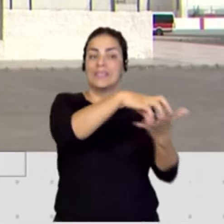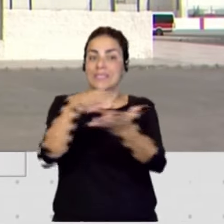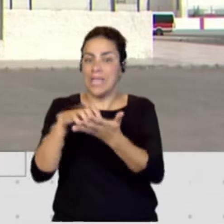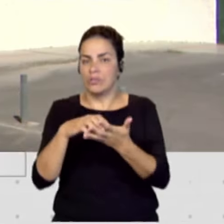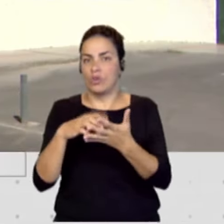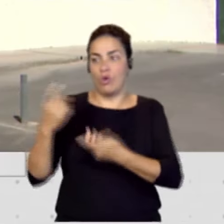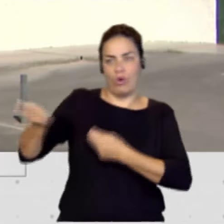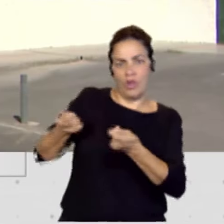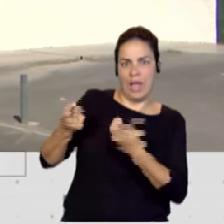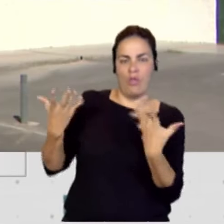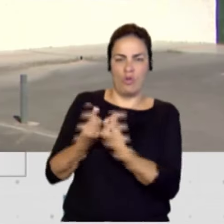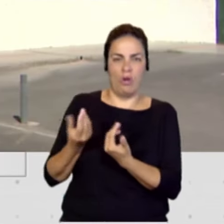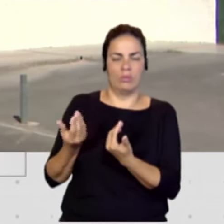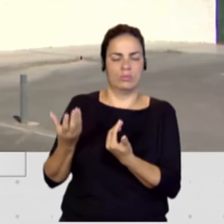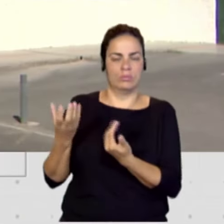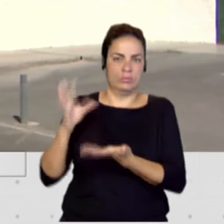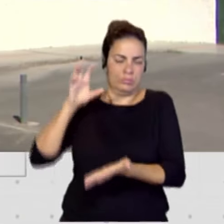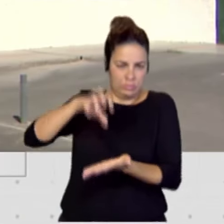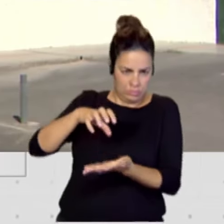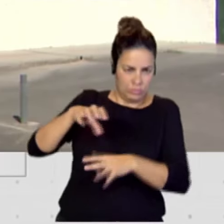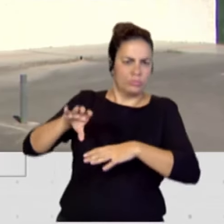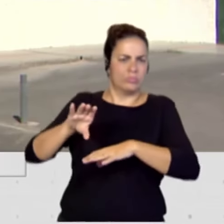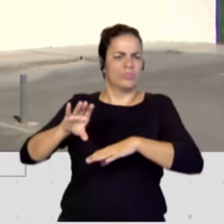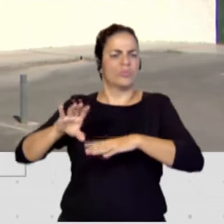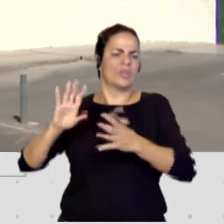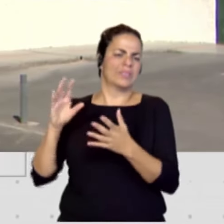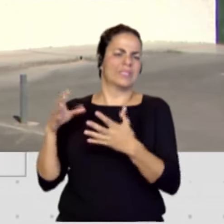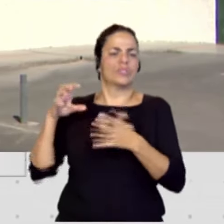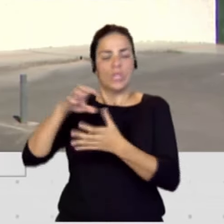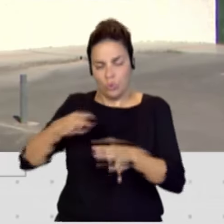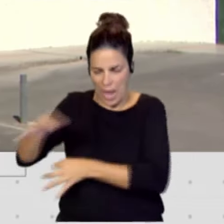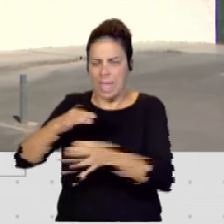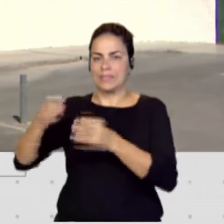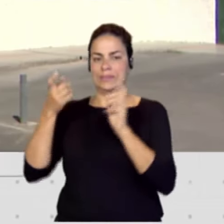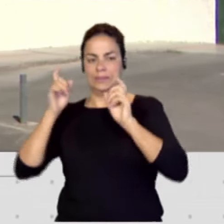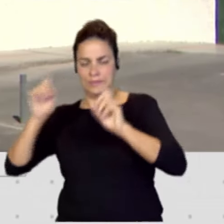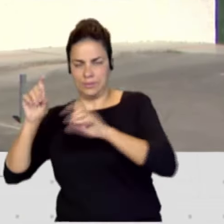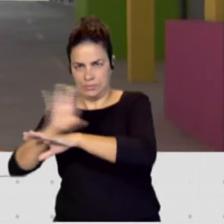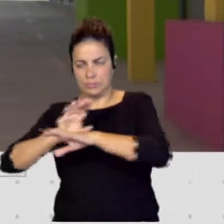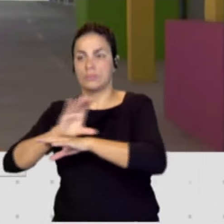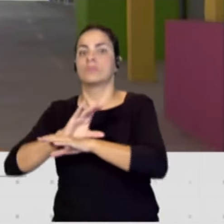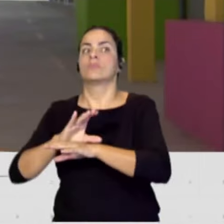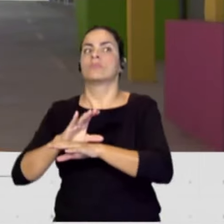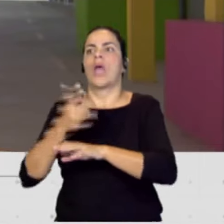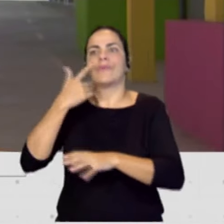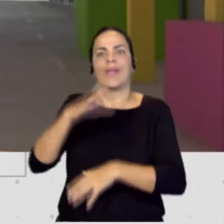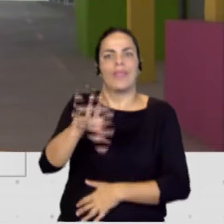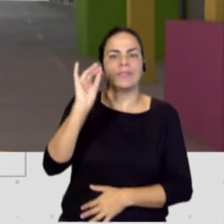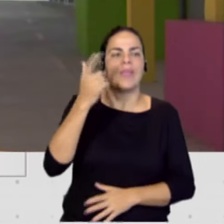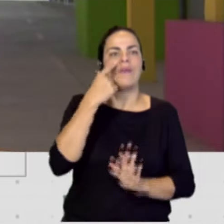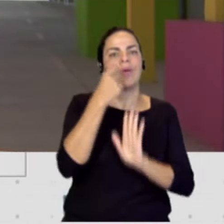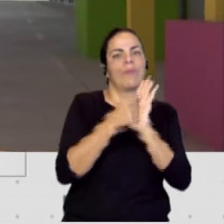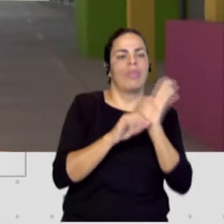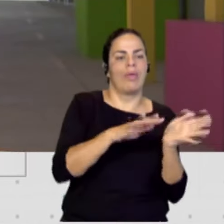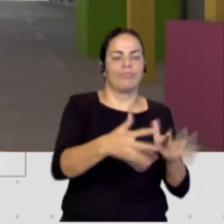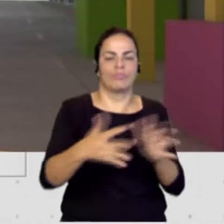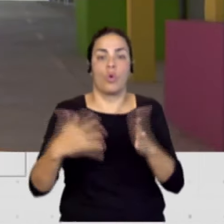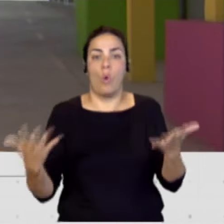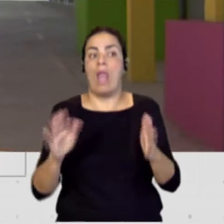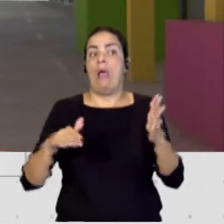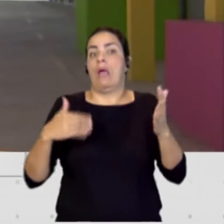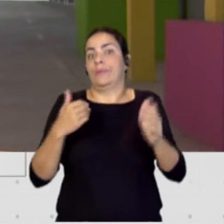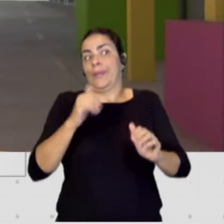Educación las que Determine dentro de esos niveles Qué medidas aplicar a la espera de las obras este protocolo Antonio Qué mala